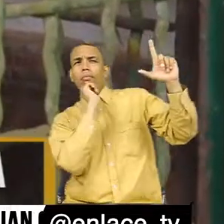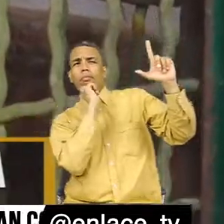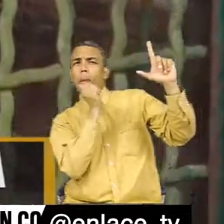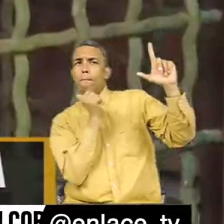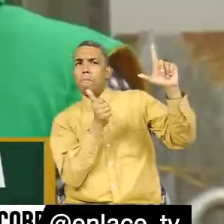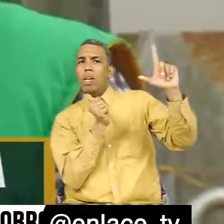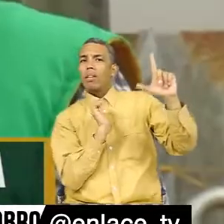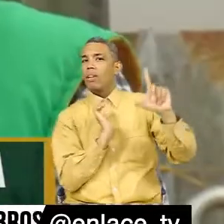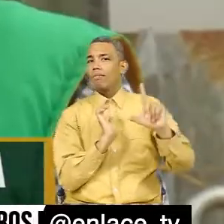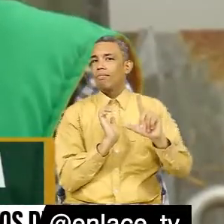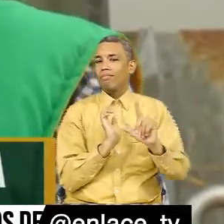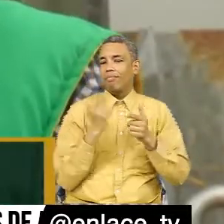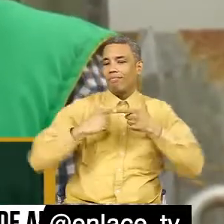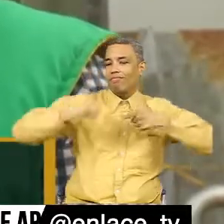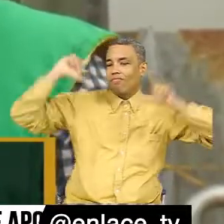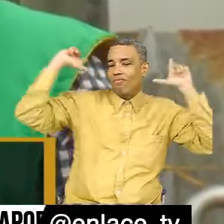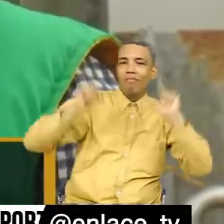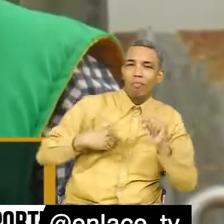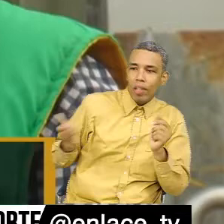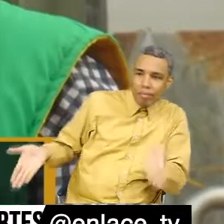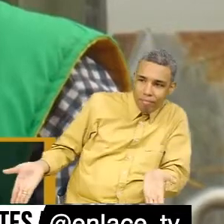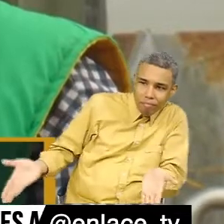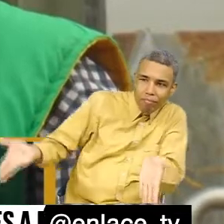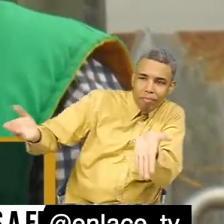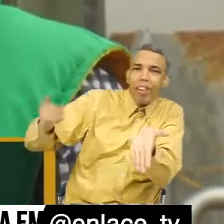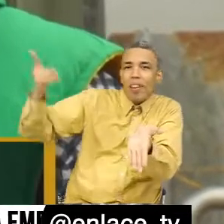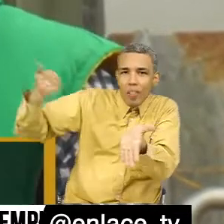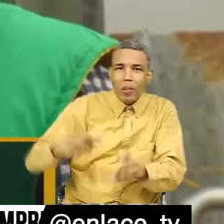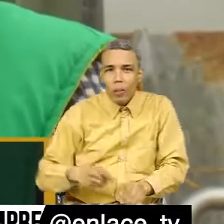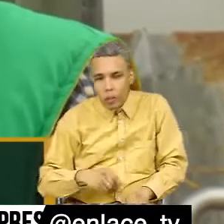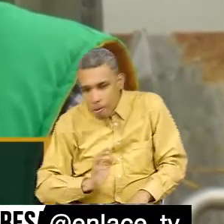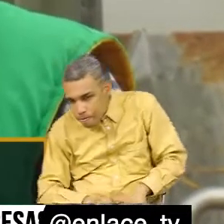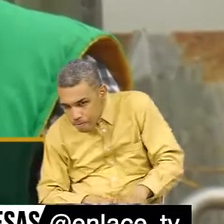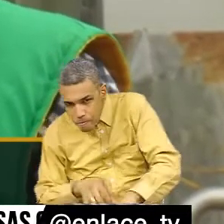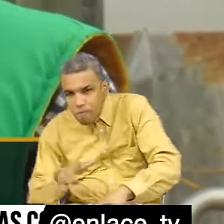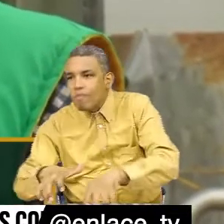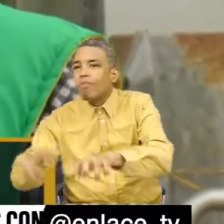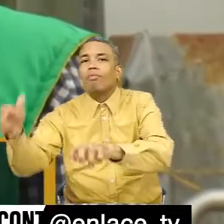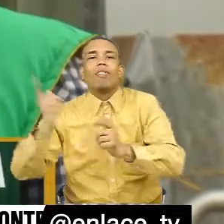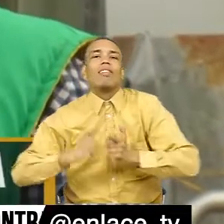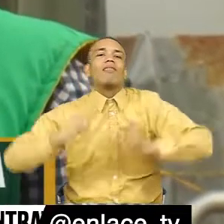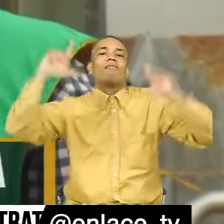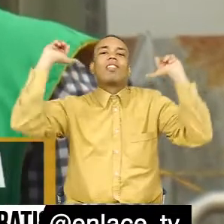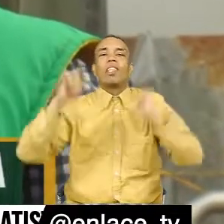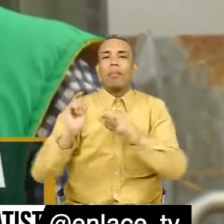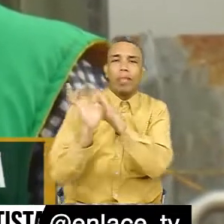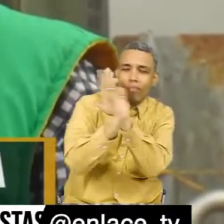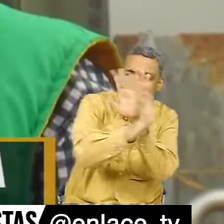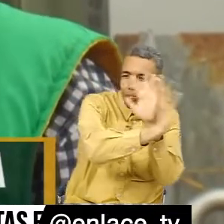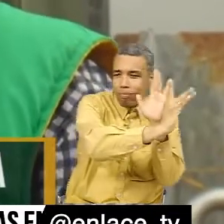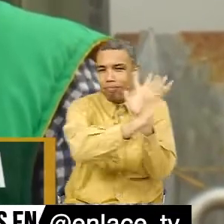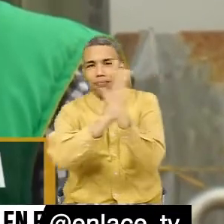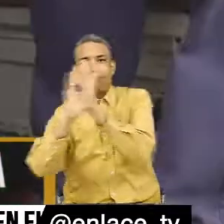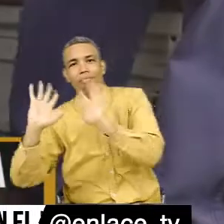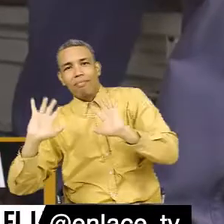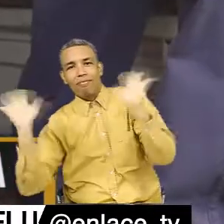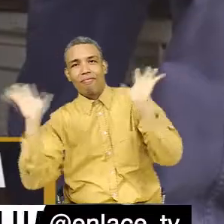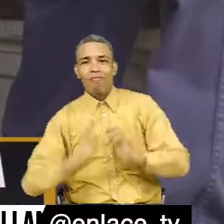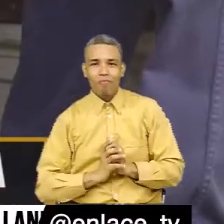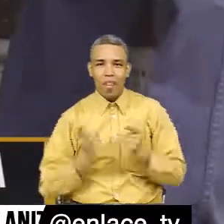hábitat natural. Es el efecto de una planeación estratégica por el bien del jaguar, para que si las cosas resultan bien y